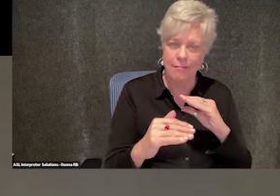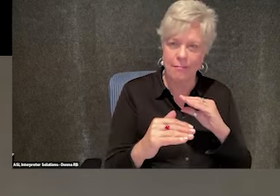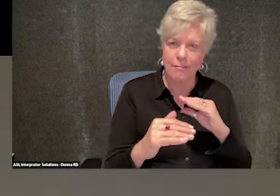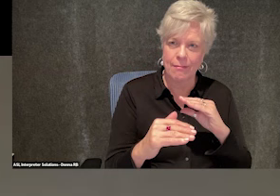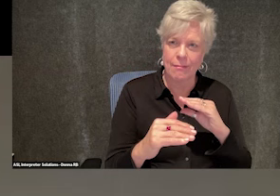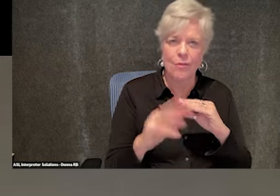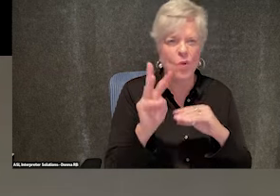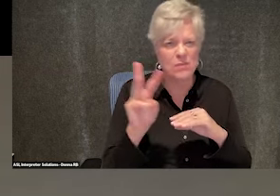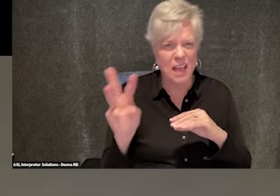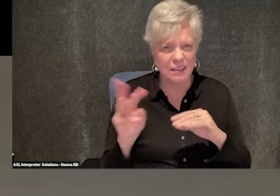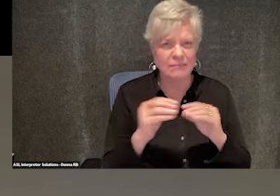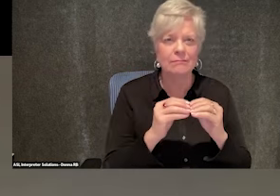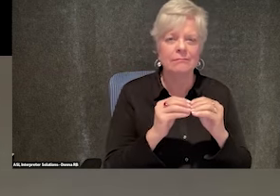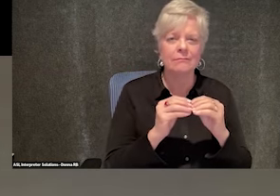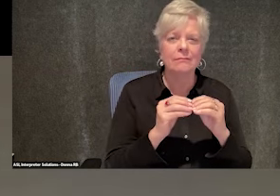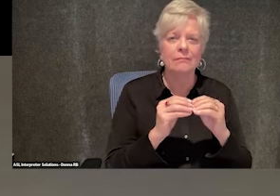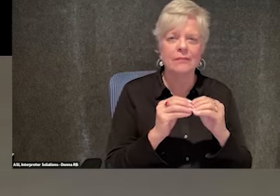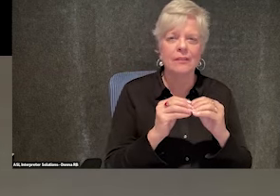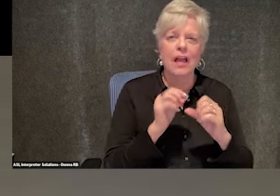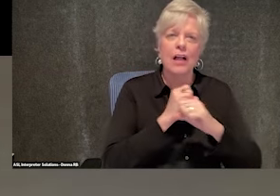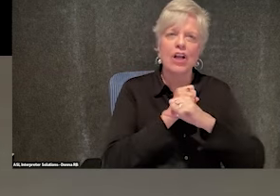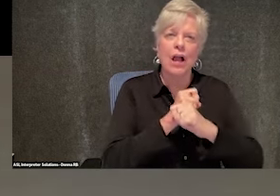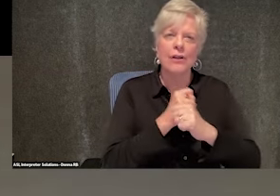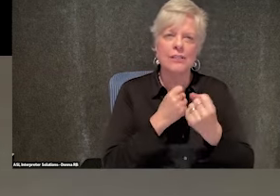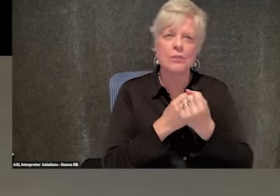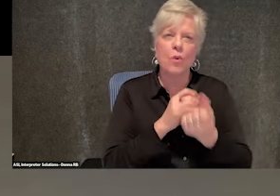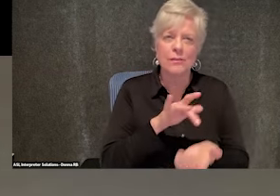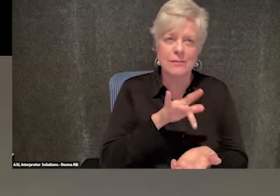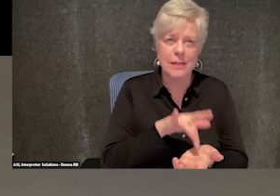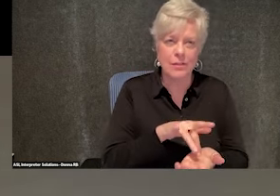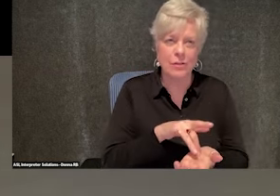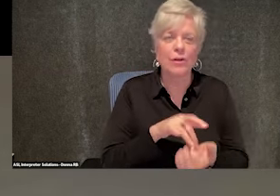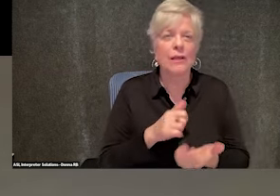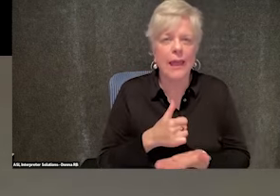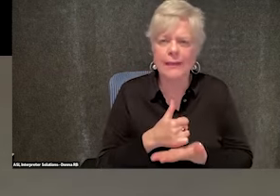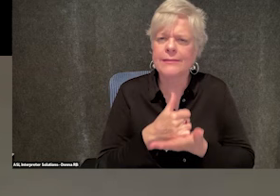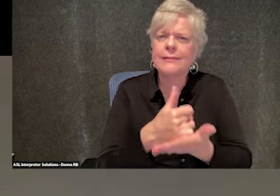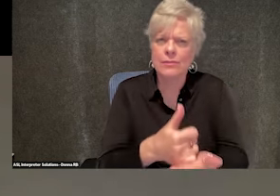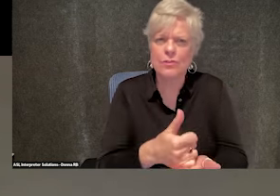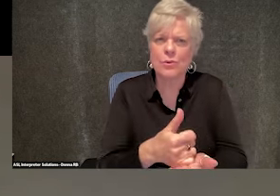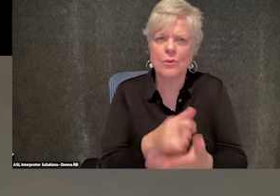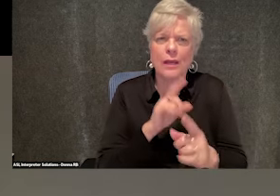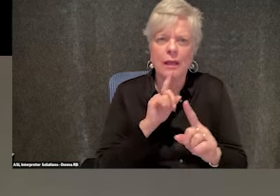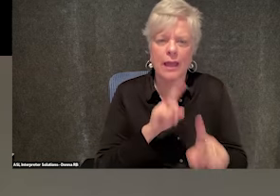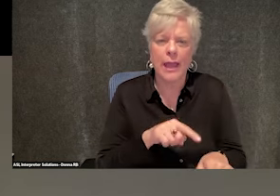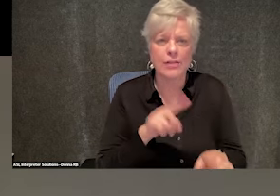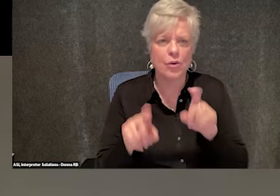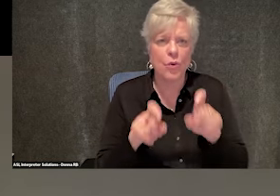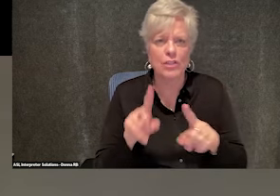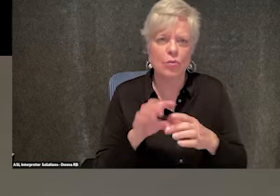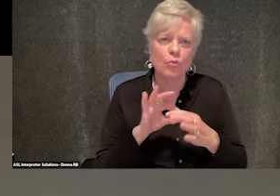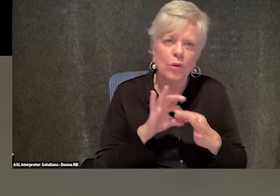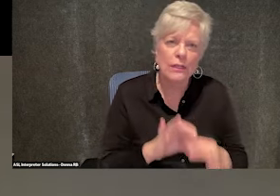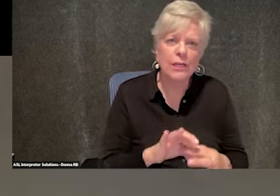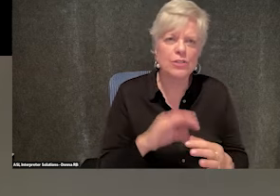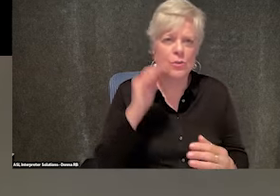preguntas con respecto a cómo obtener una custodia de un adulto y todas las preguntas y dudas y comentarios que usted tenga con